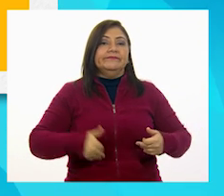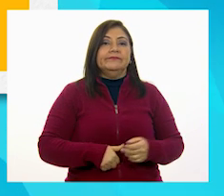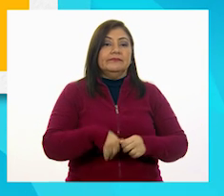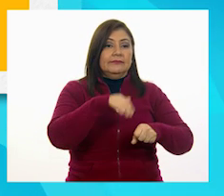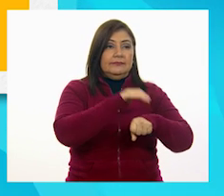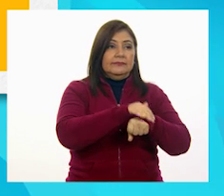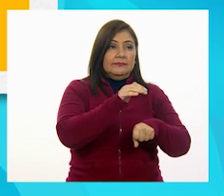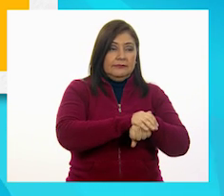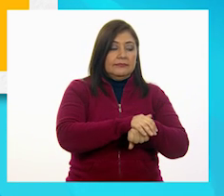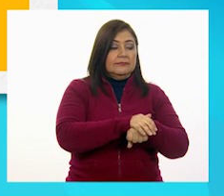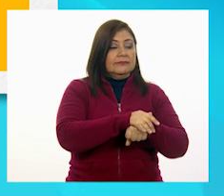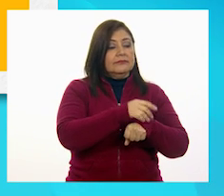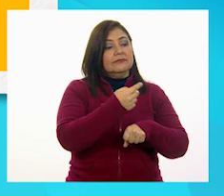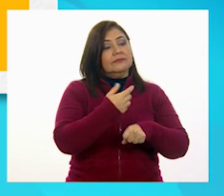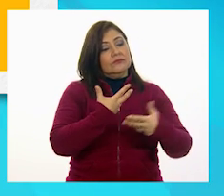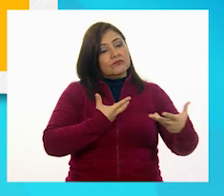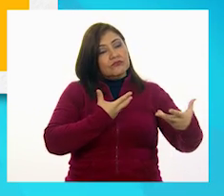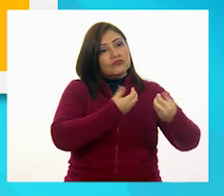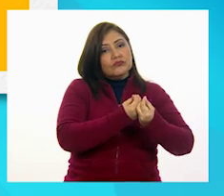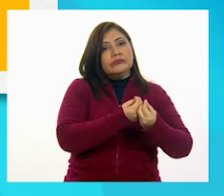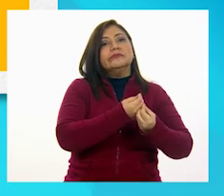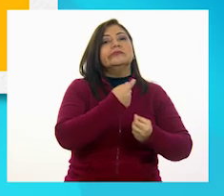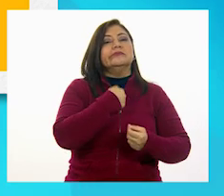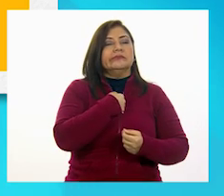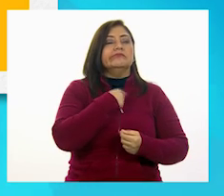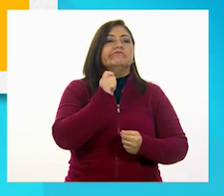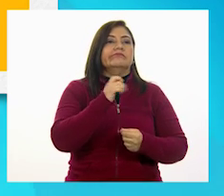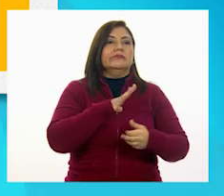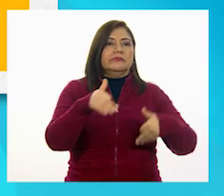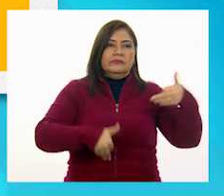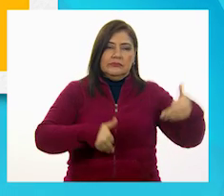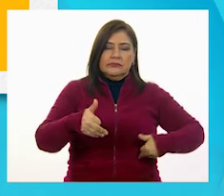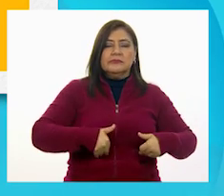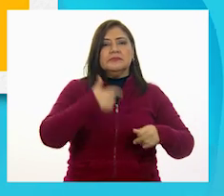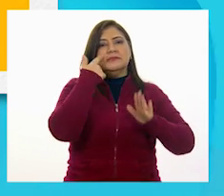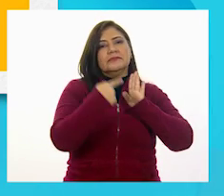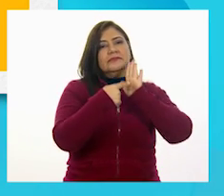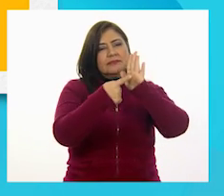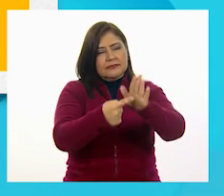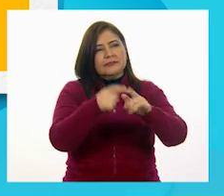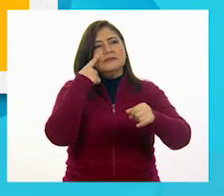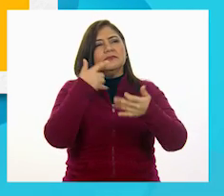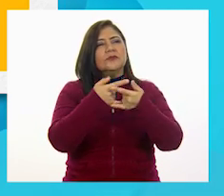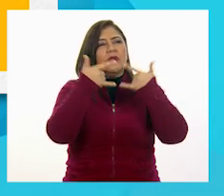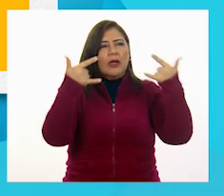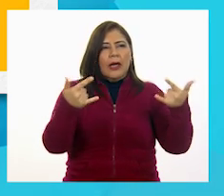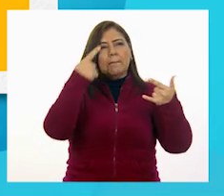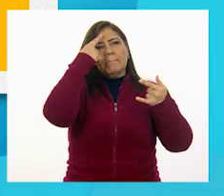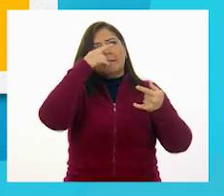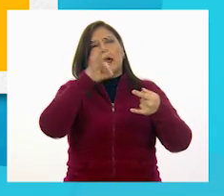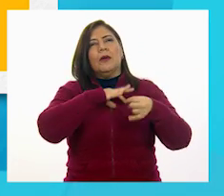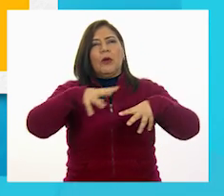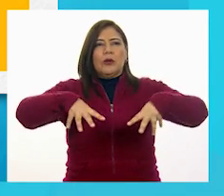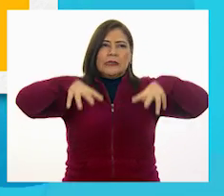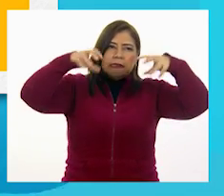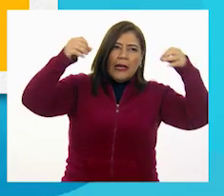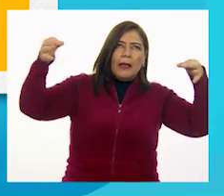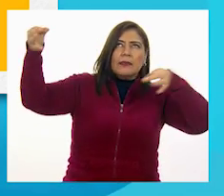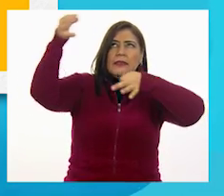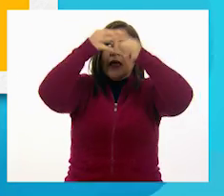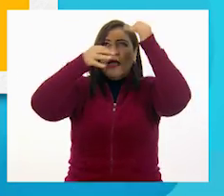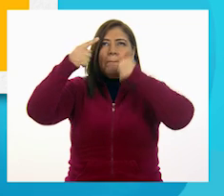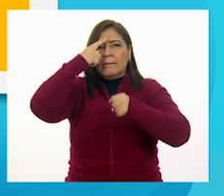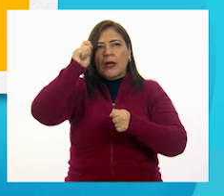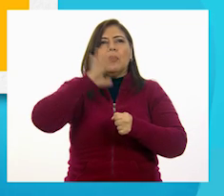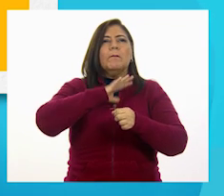Mis amigos y yo haremos una obra de teatro. Queremos representar una historia de castillos, naves espaciales y planetas. En